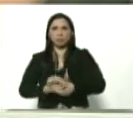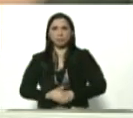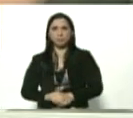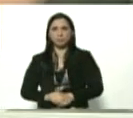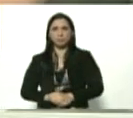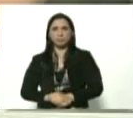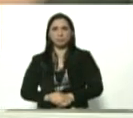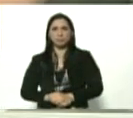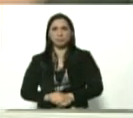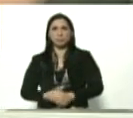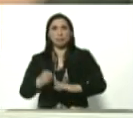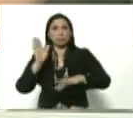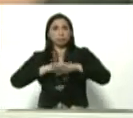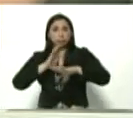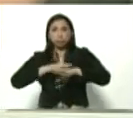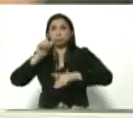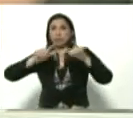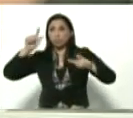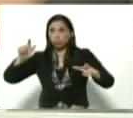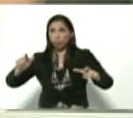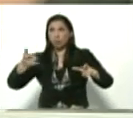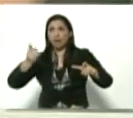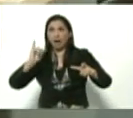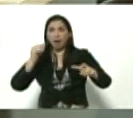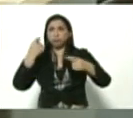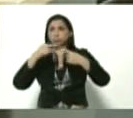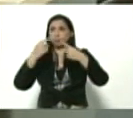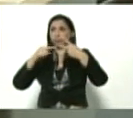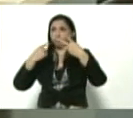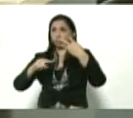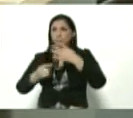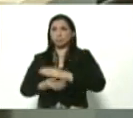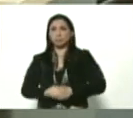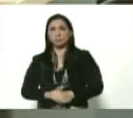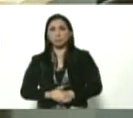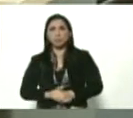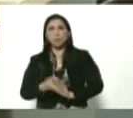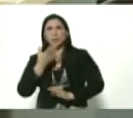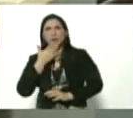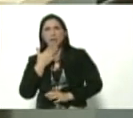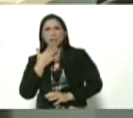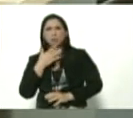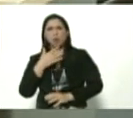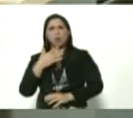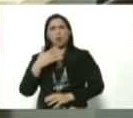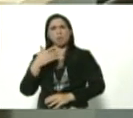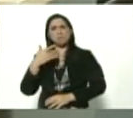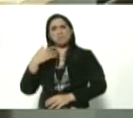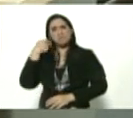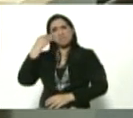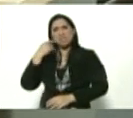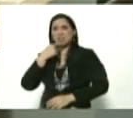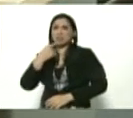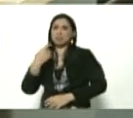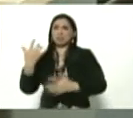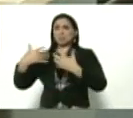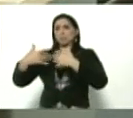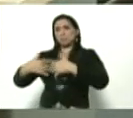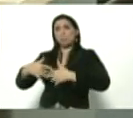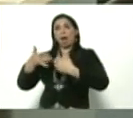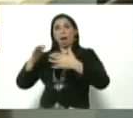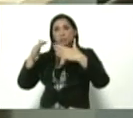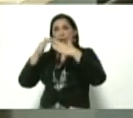Que pasan, gente que pasa, hay varios, que pasan como empresarios. Tienen